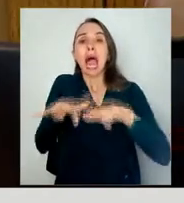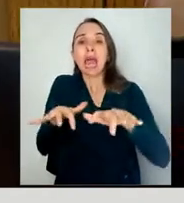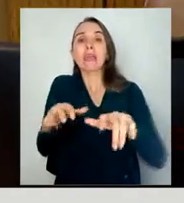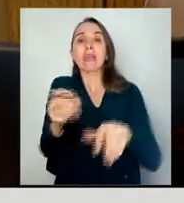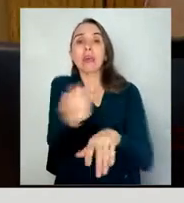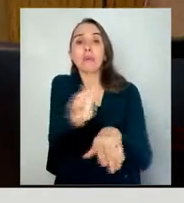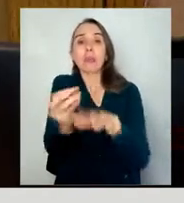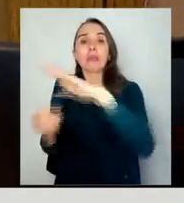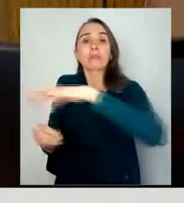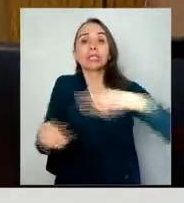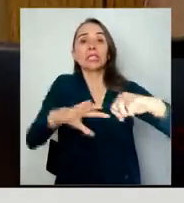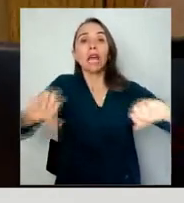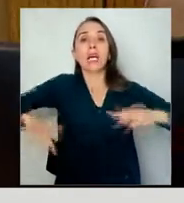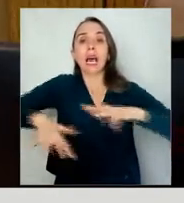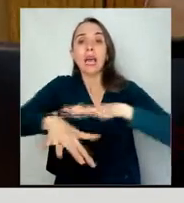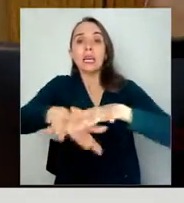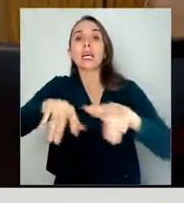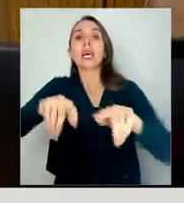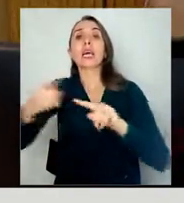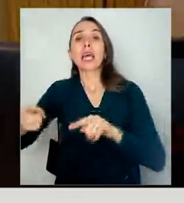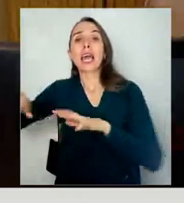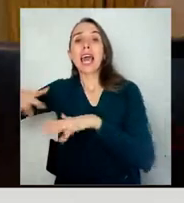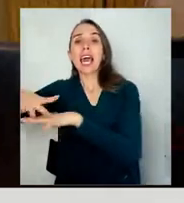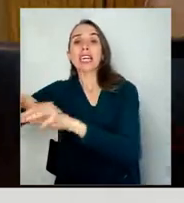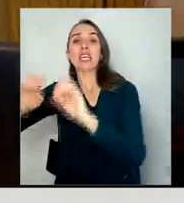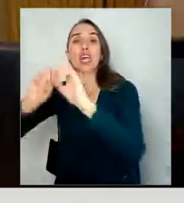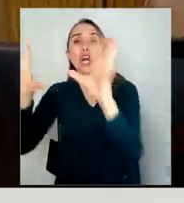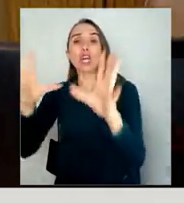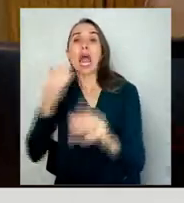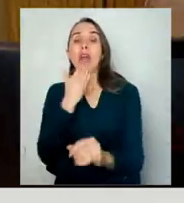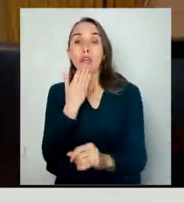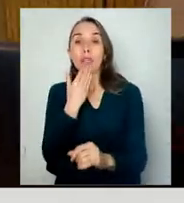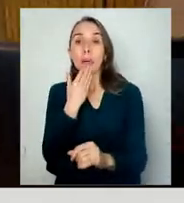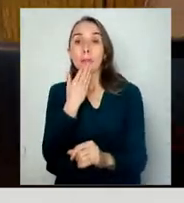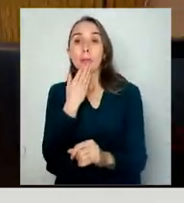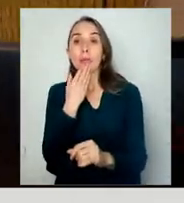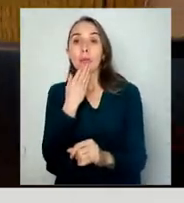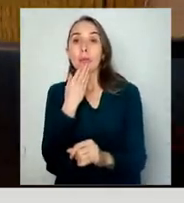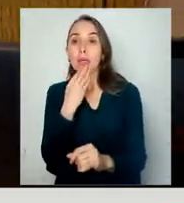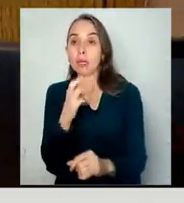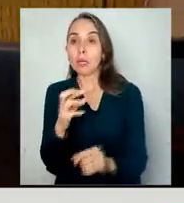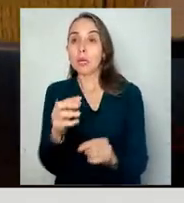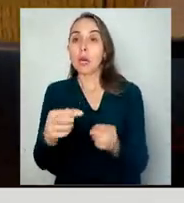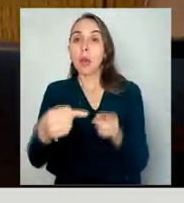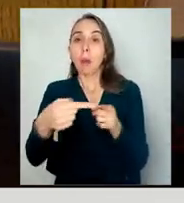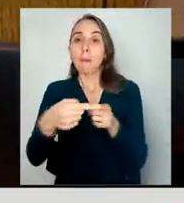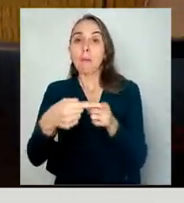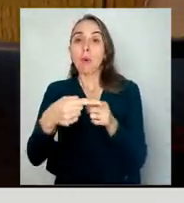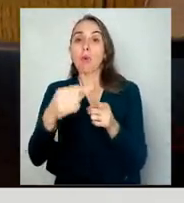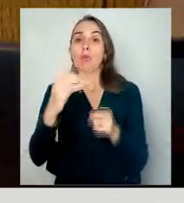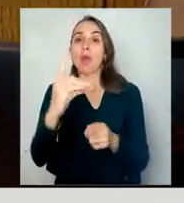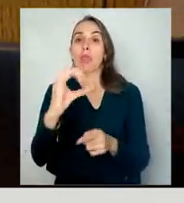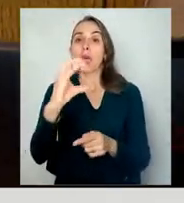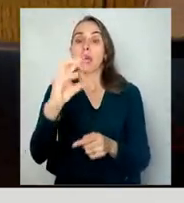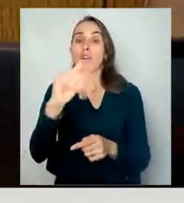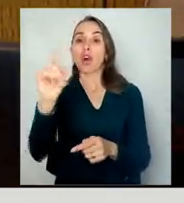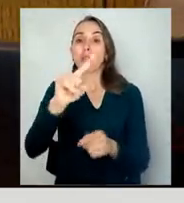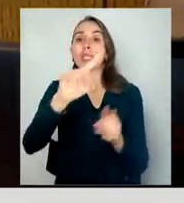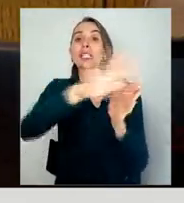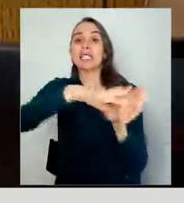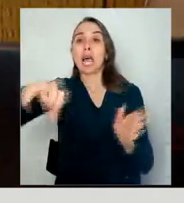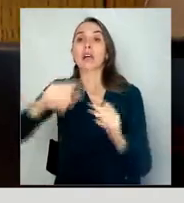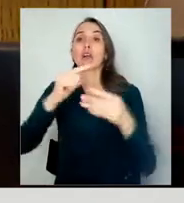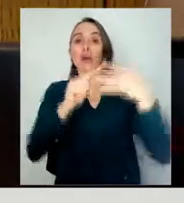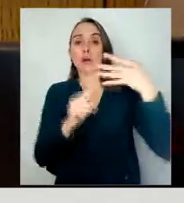en Río claro y también en el sector de punta de Cortés por que a pesar de las restricciones todavía